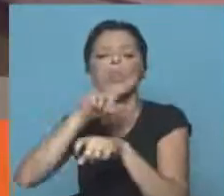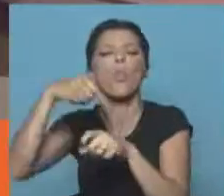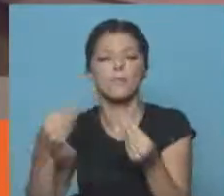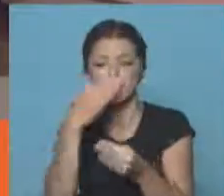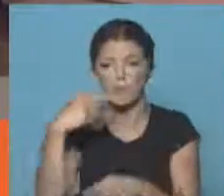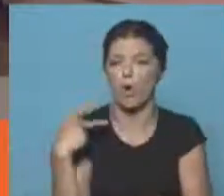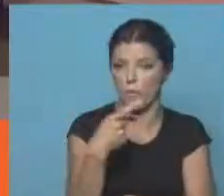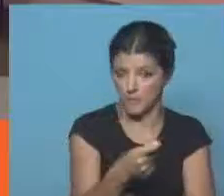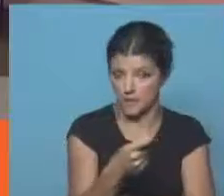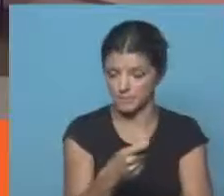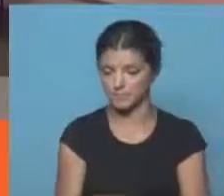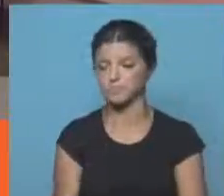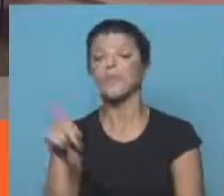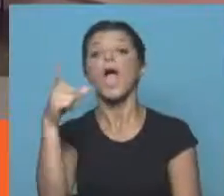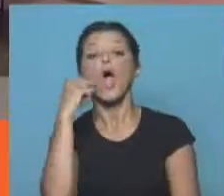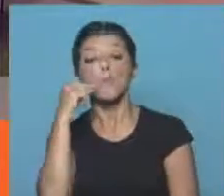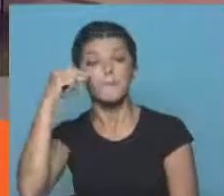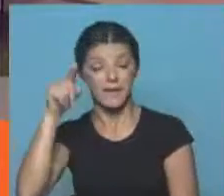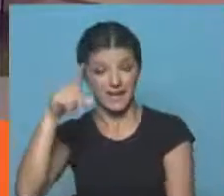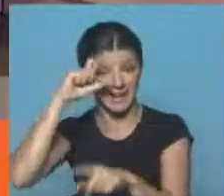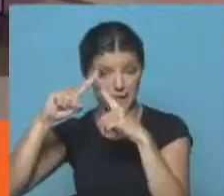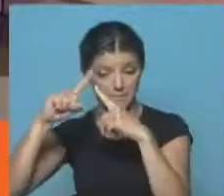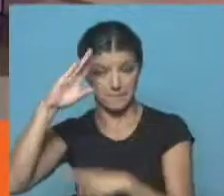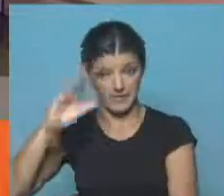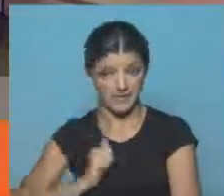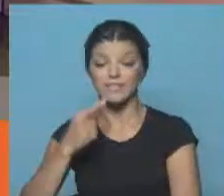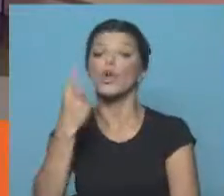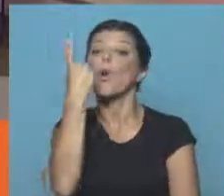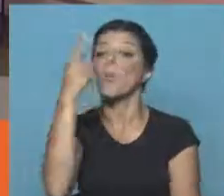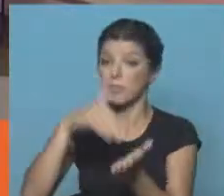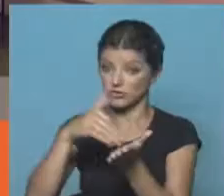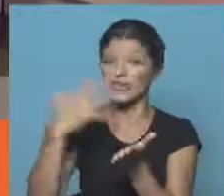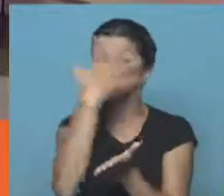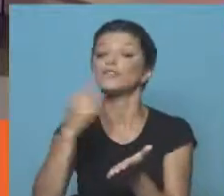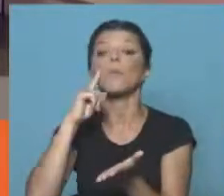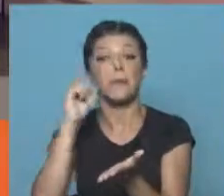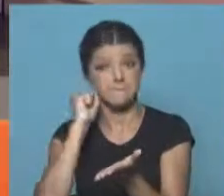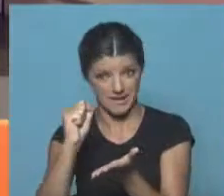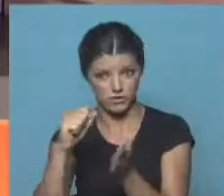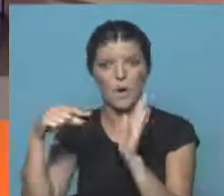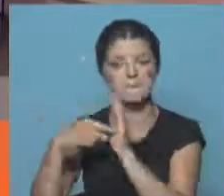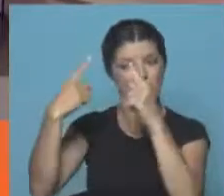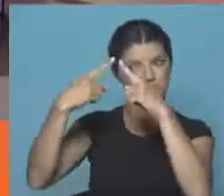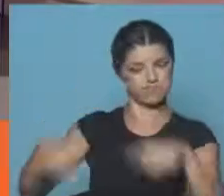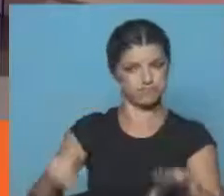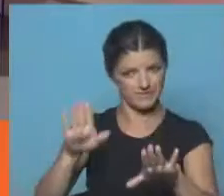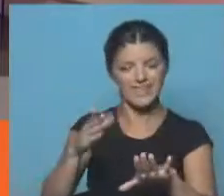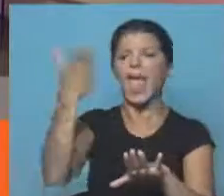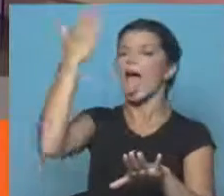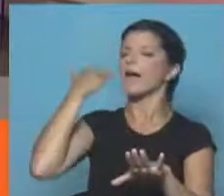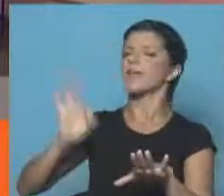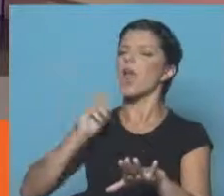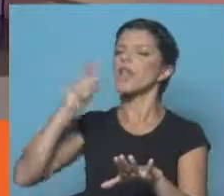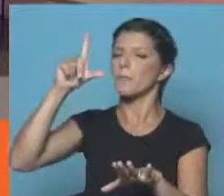que el valor de compra fue de 1.500.000 pesos, pero el valor de mercado era muy superior. La compra la había hecho en el 2010. En